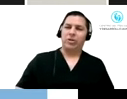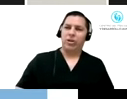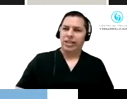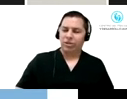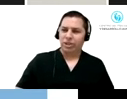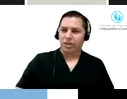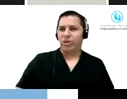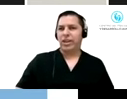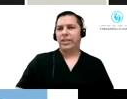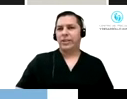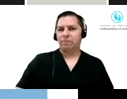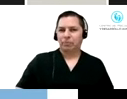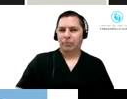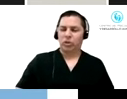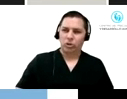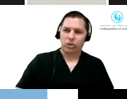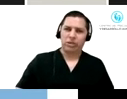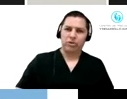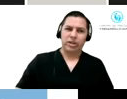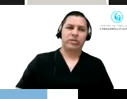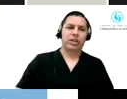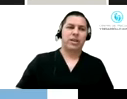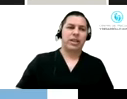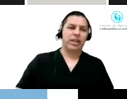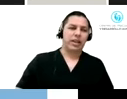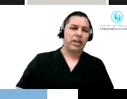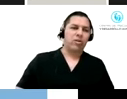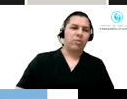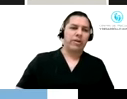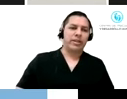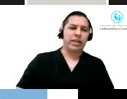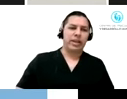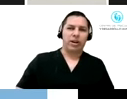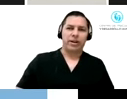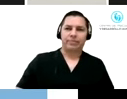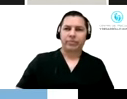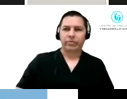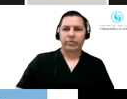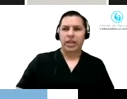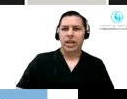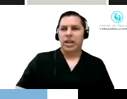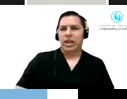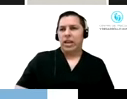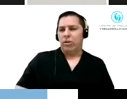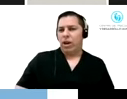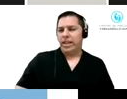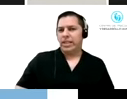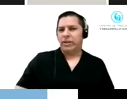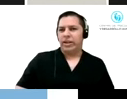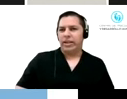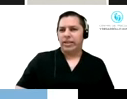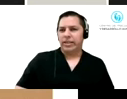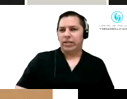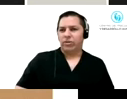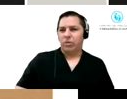Bueno, todas esas cosas de mujeres no son cosas de mujeres, son temas de convivencia en el hogar. Igual